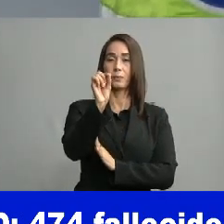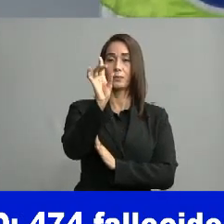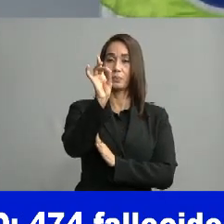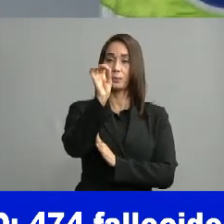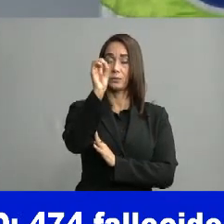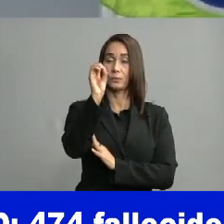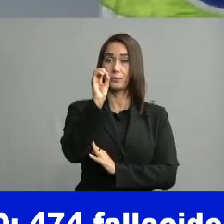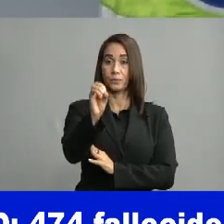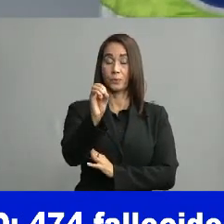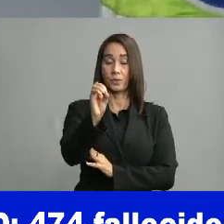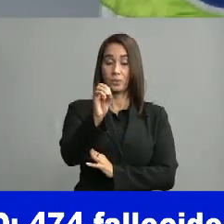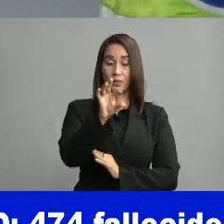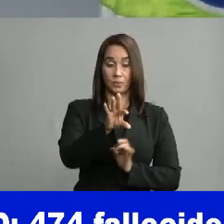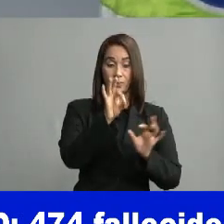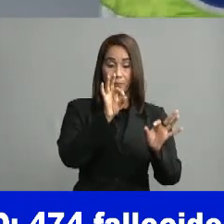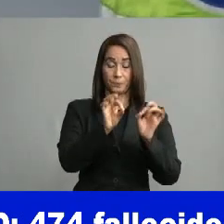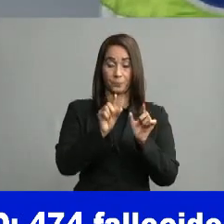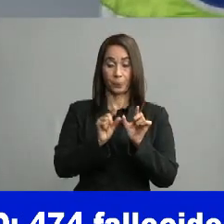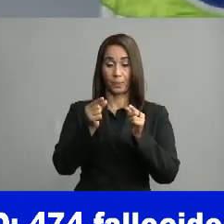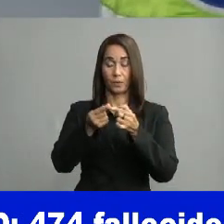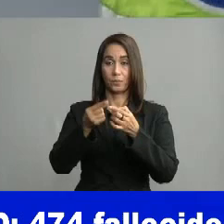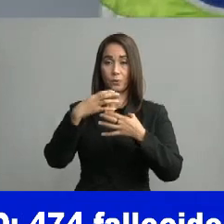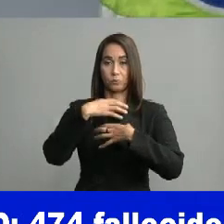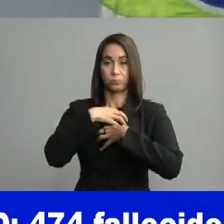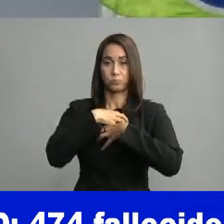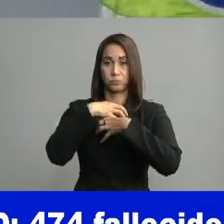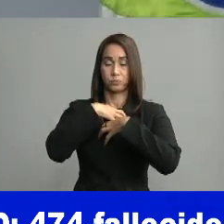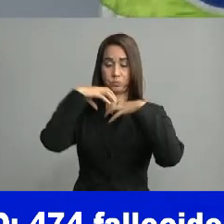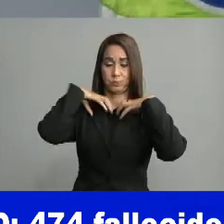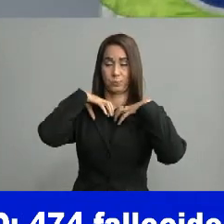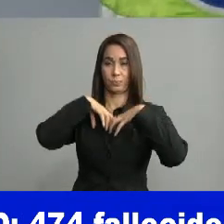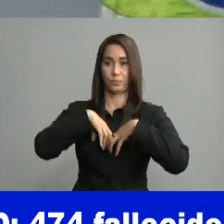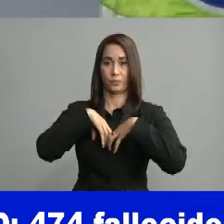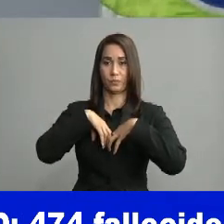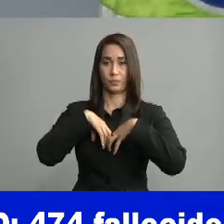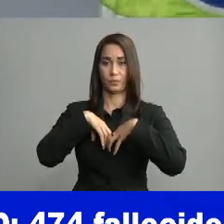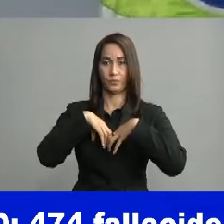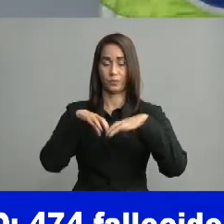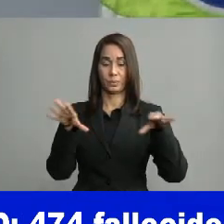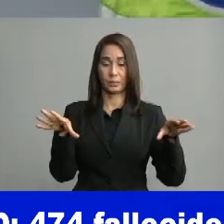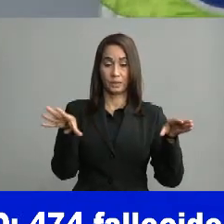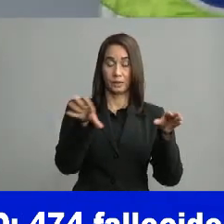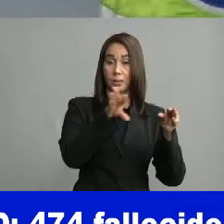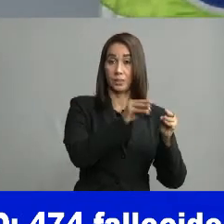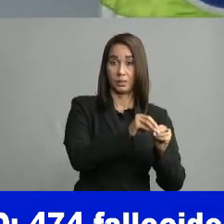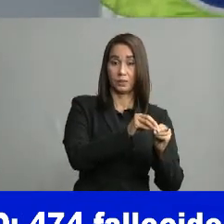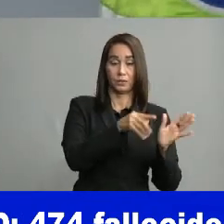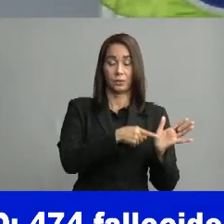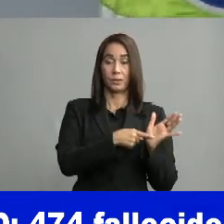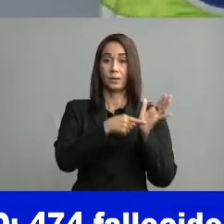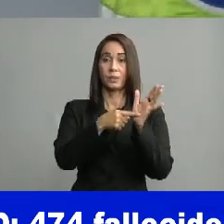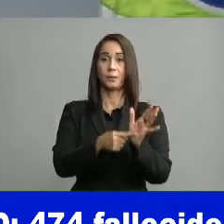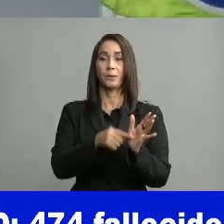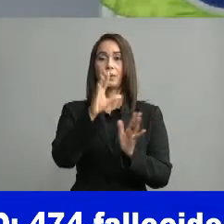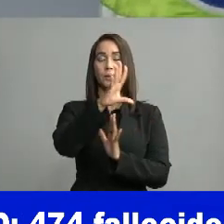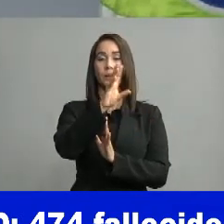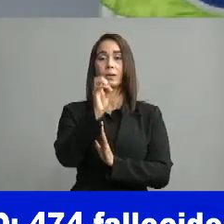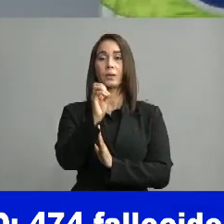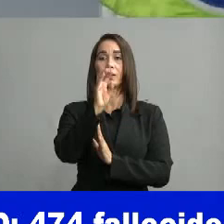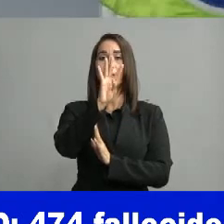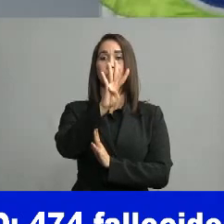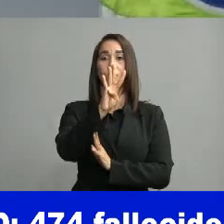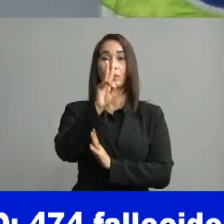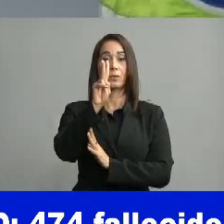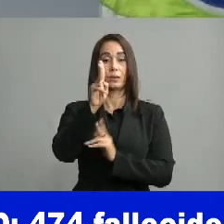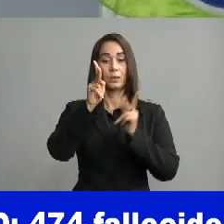50.8%, están bajo ventilación. El total representado por los